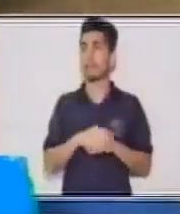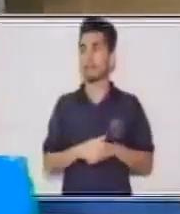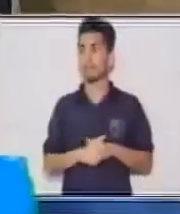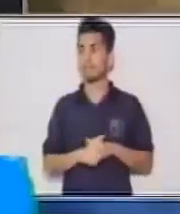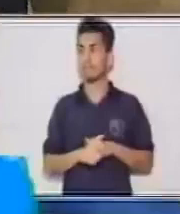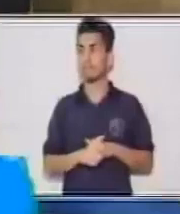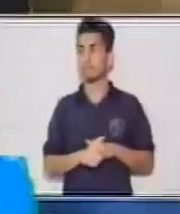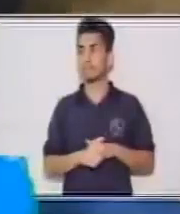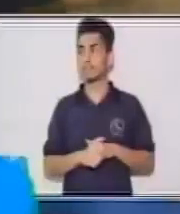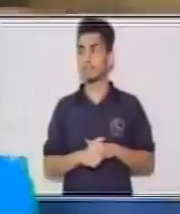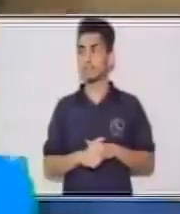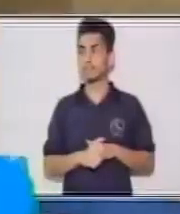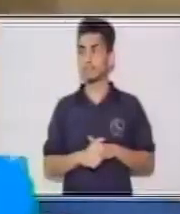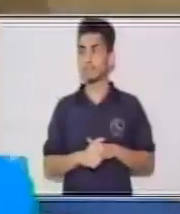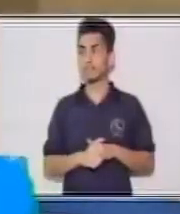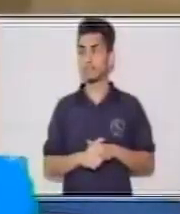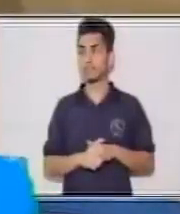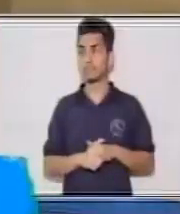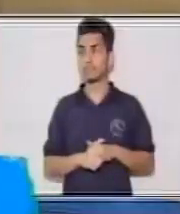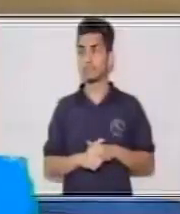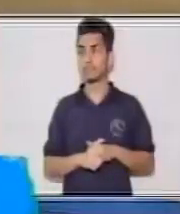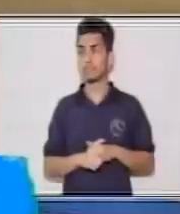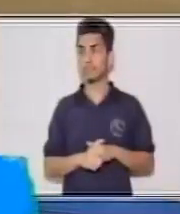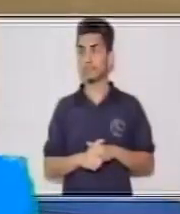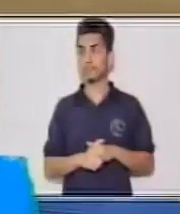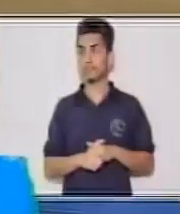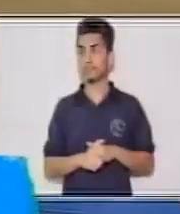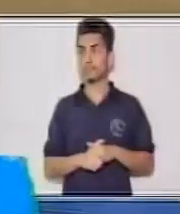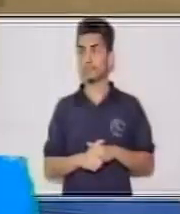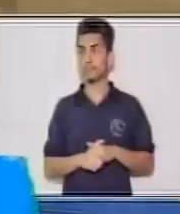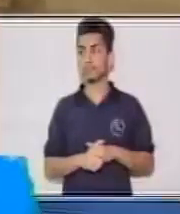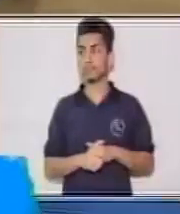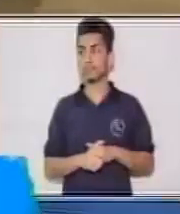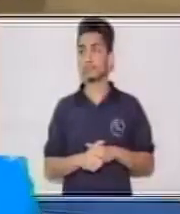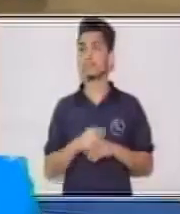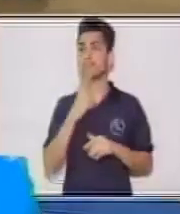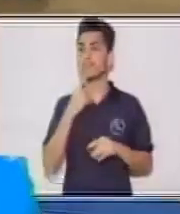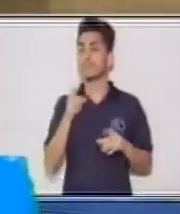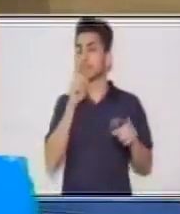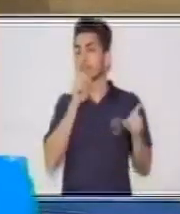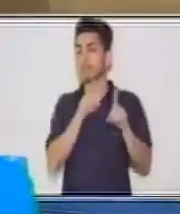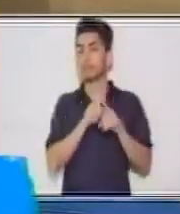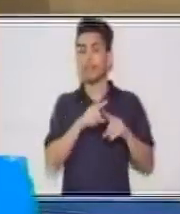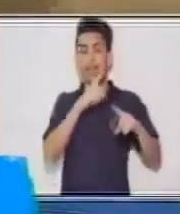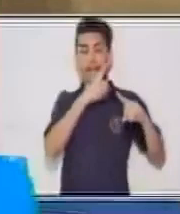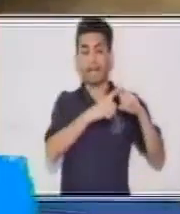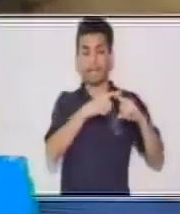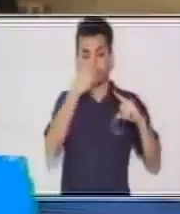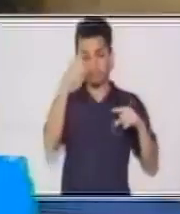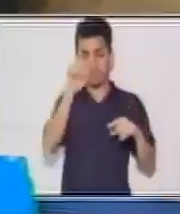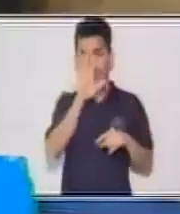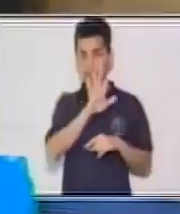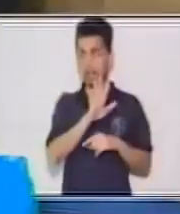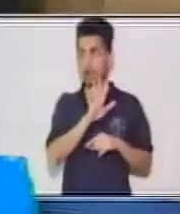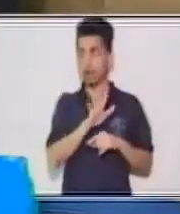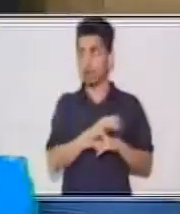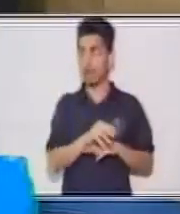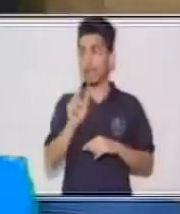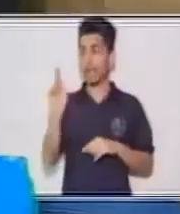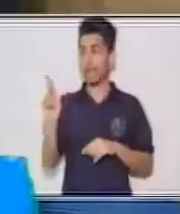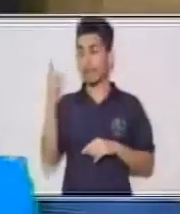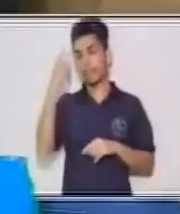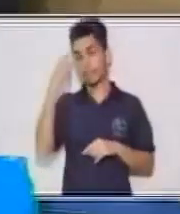es el punto B. Dice que está también ubicado en X en 5, ¿verdad? Y en